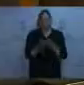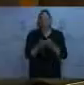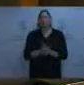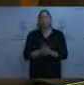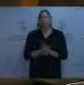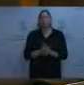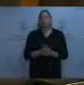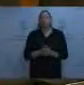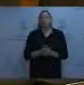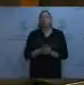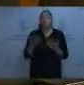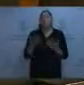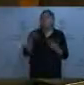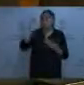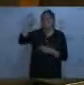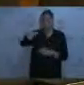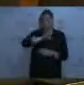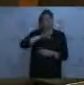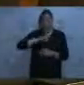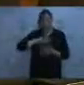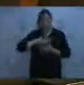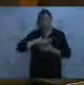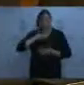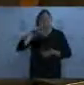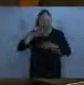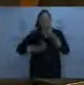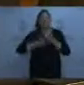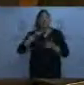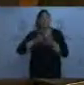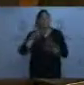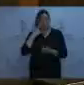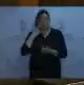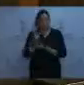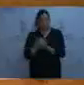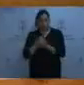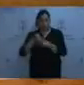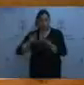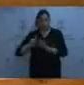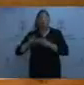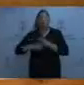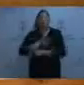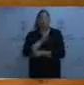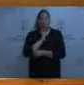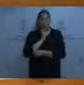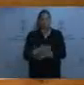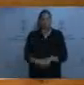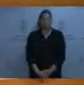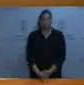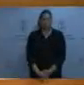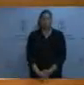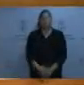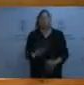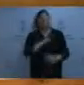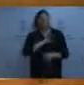¿cómo se van a realizar en nuestra comunidad autónoma los exámenes de reválida? Gracias, señoría. Señor consejero, tiene la